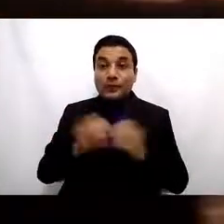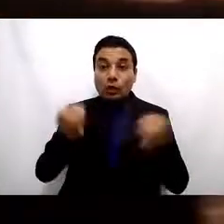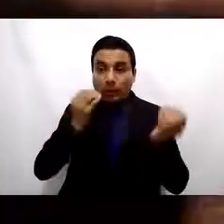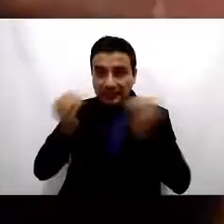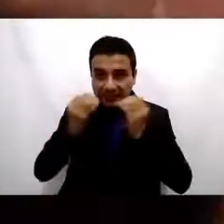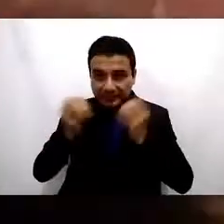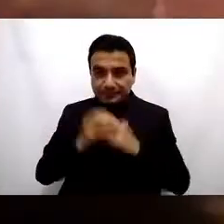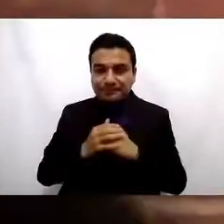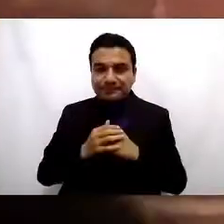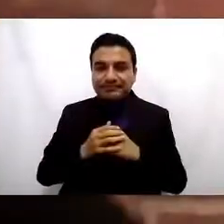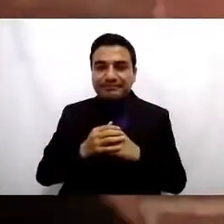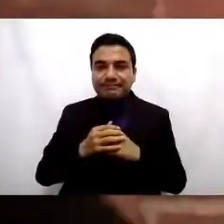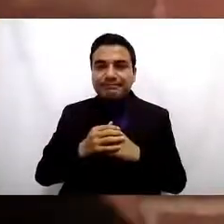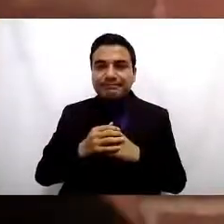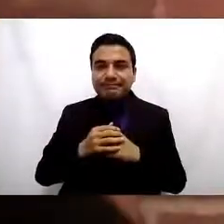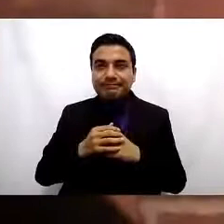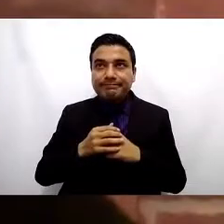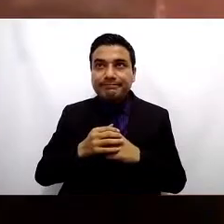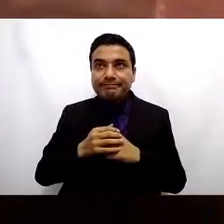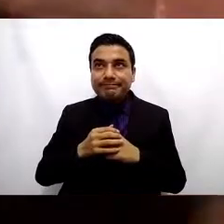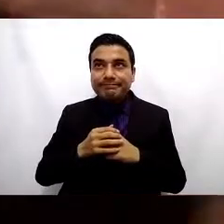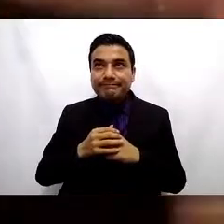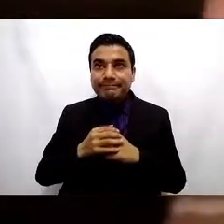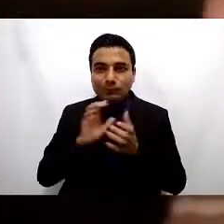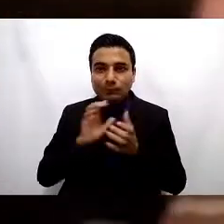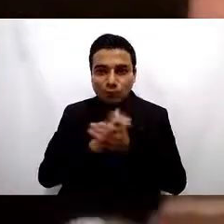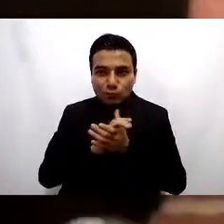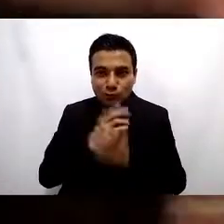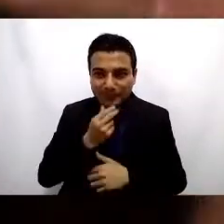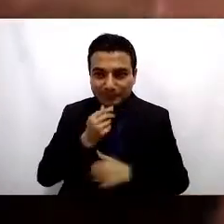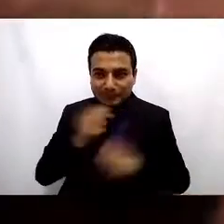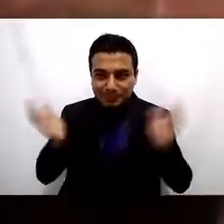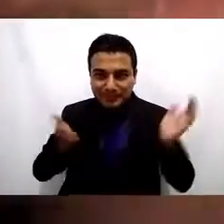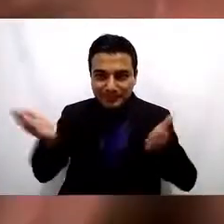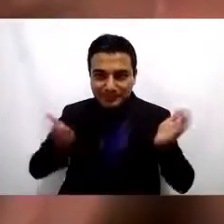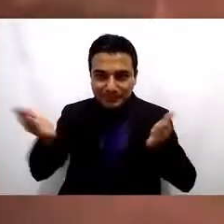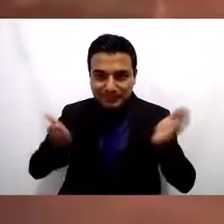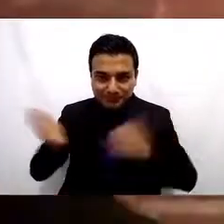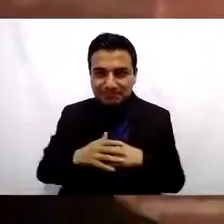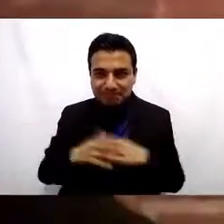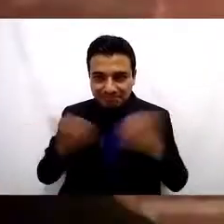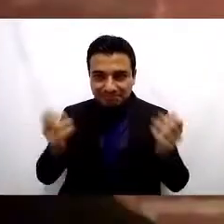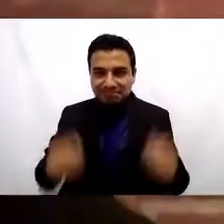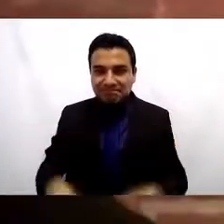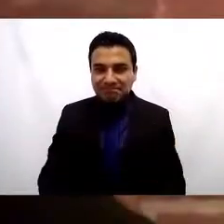resto de los maridos, novios, compañeros.